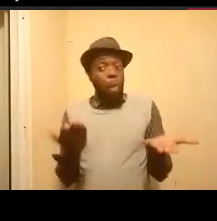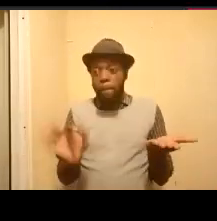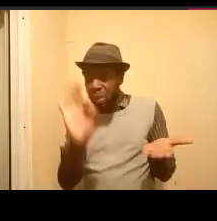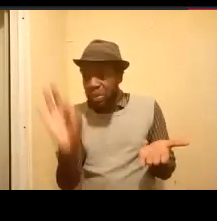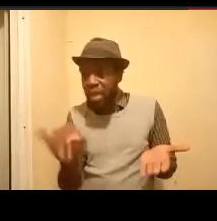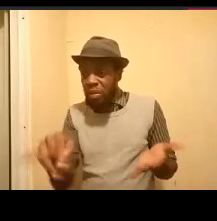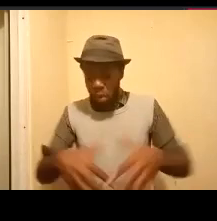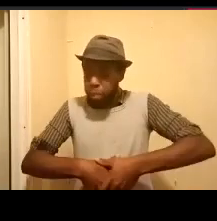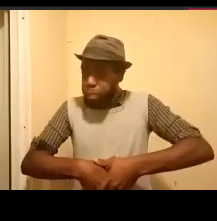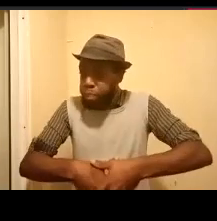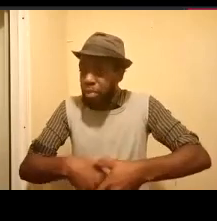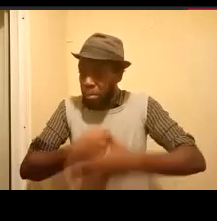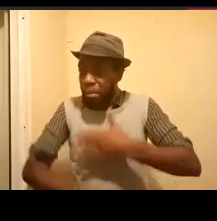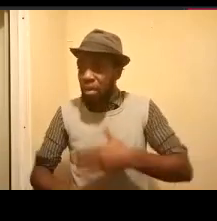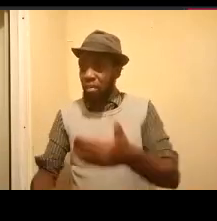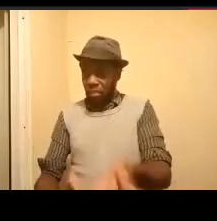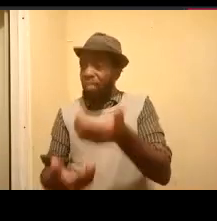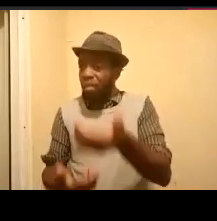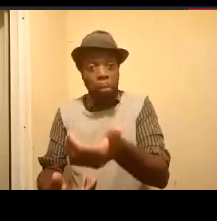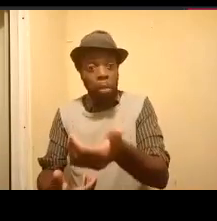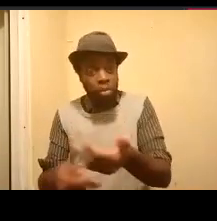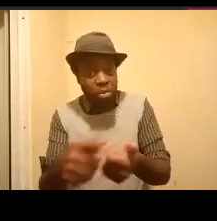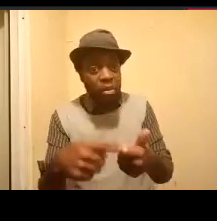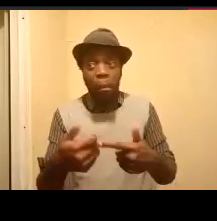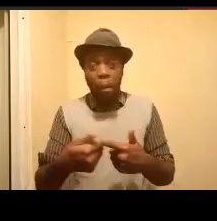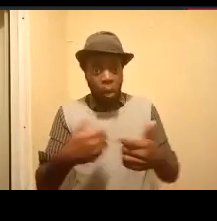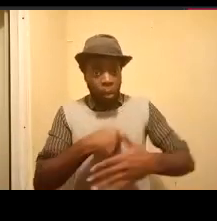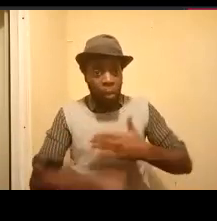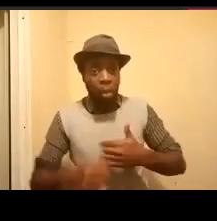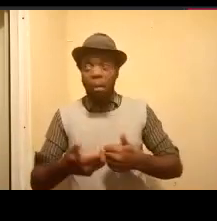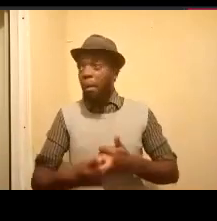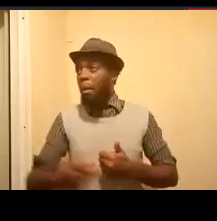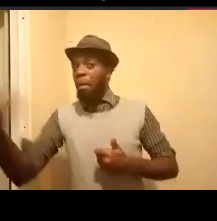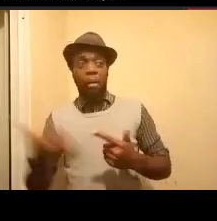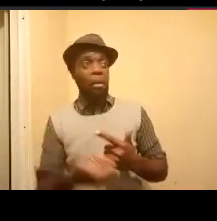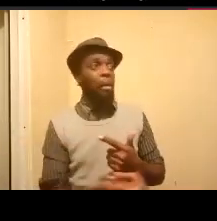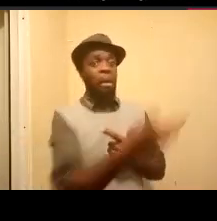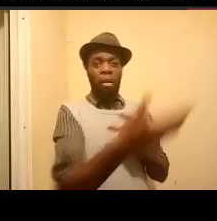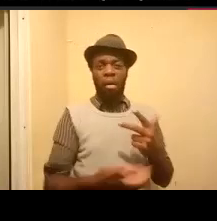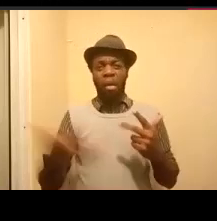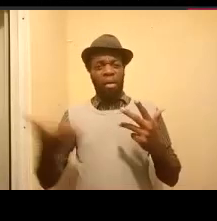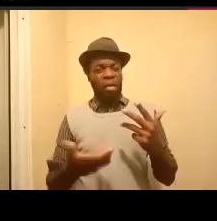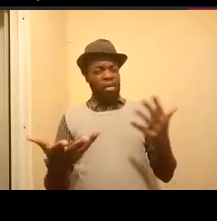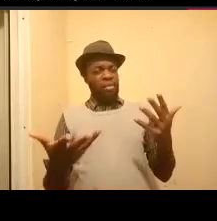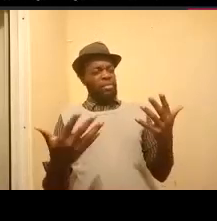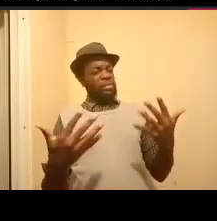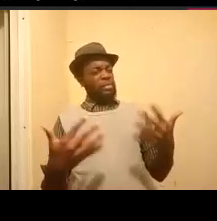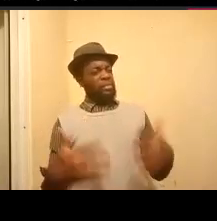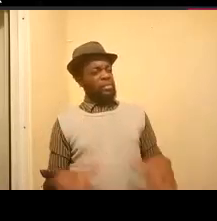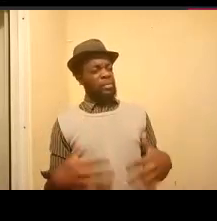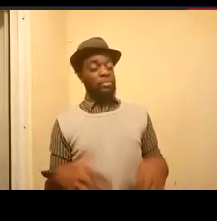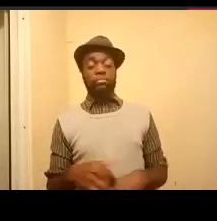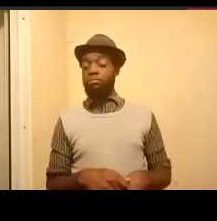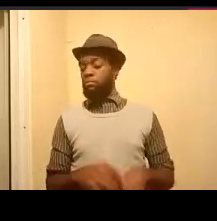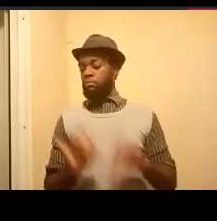dice, ¿verdad? Te regalaron sus hijos por a quien encontraron, ¿verdad? Entonces, sí es un caso